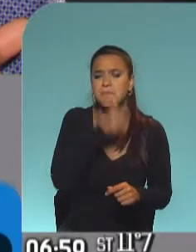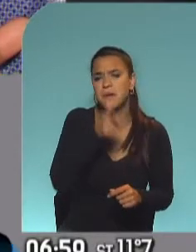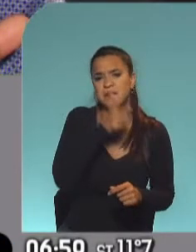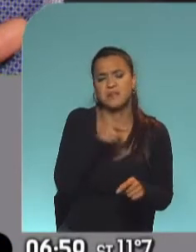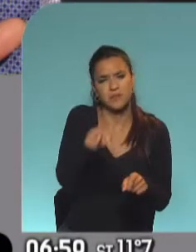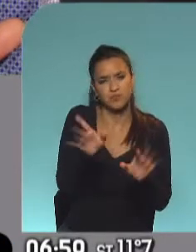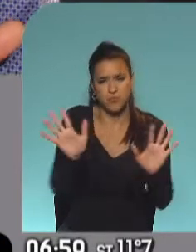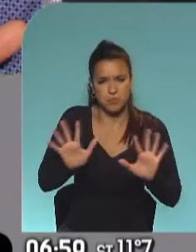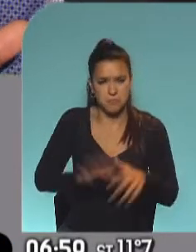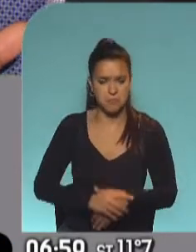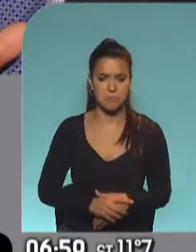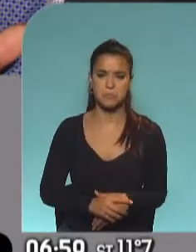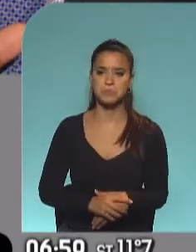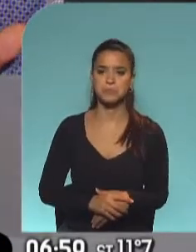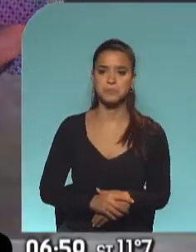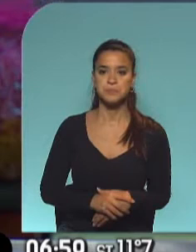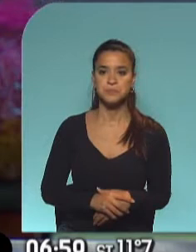eso.